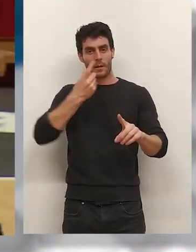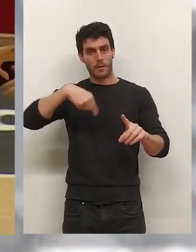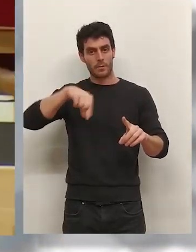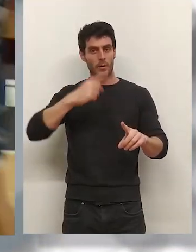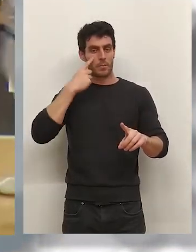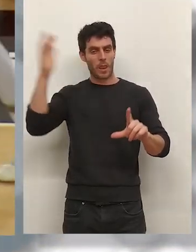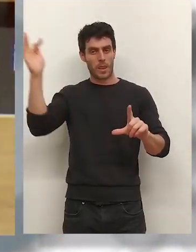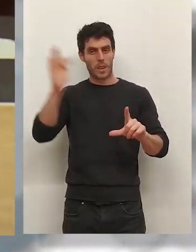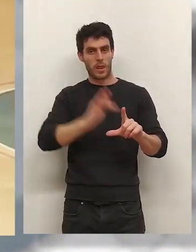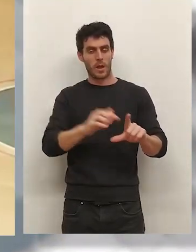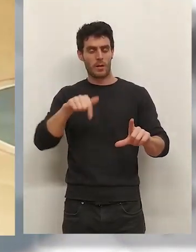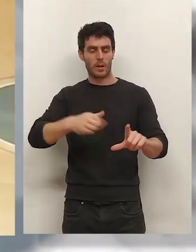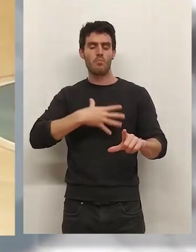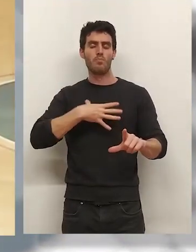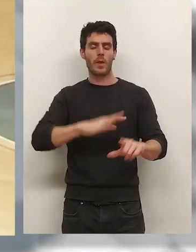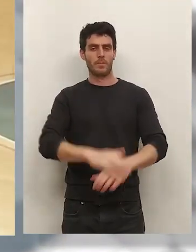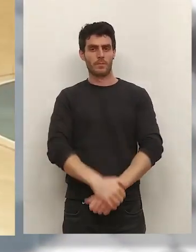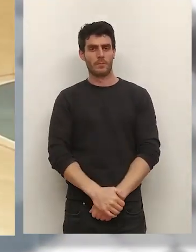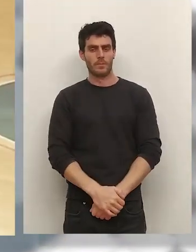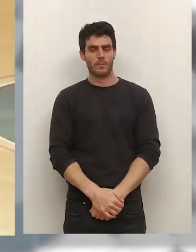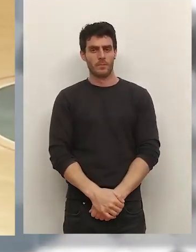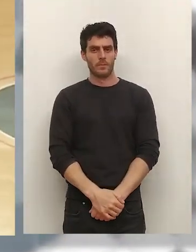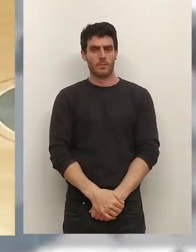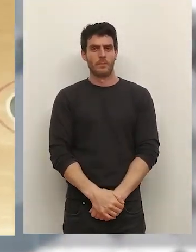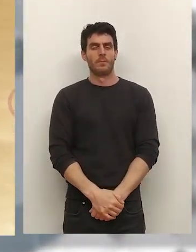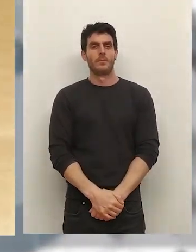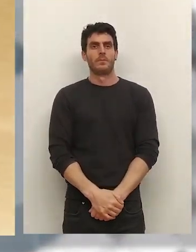y ustedes lo podrán ver en directo a través de esta casa.